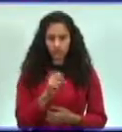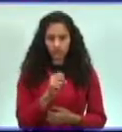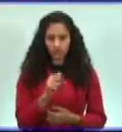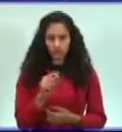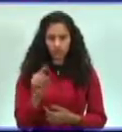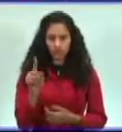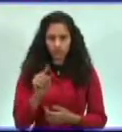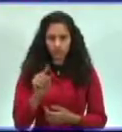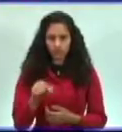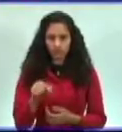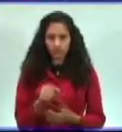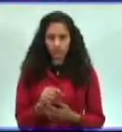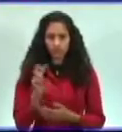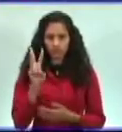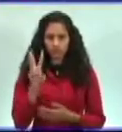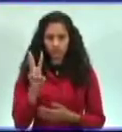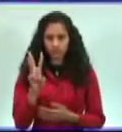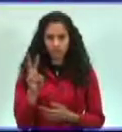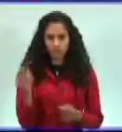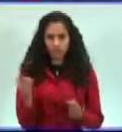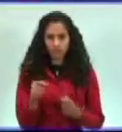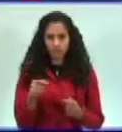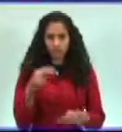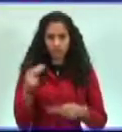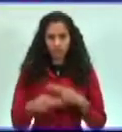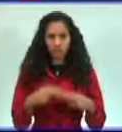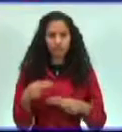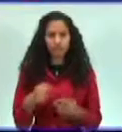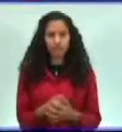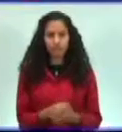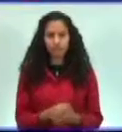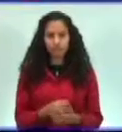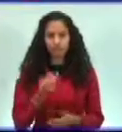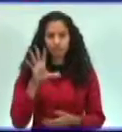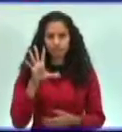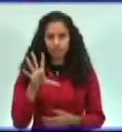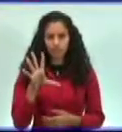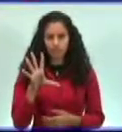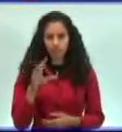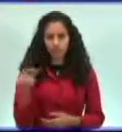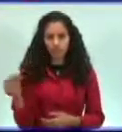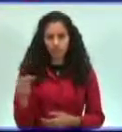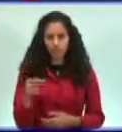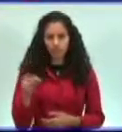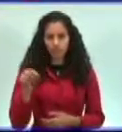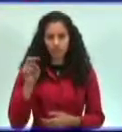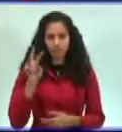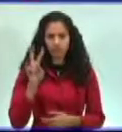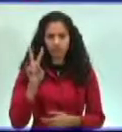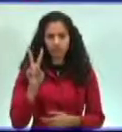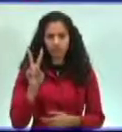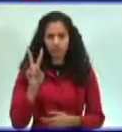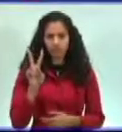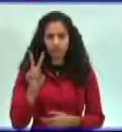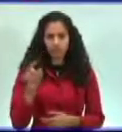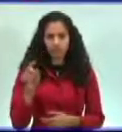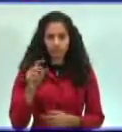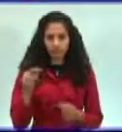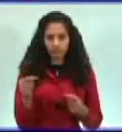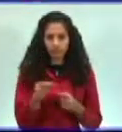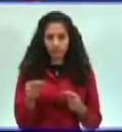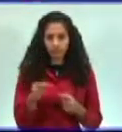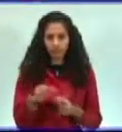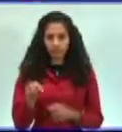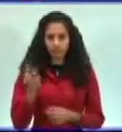tachar? 3. ¿Qué igualdad se ha formado? 5 menos 2